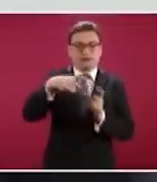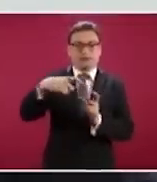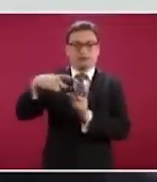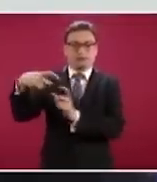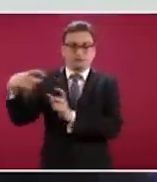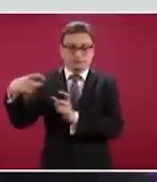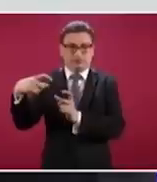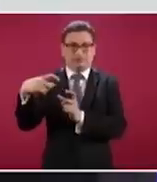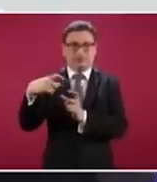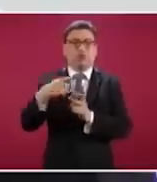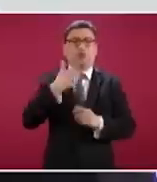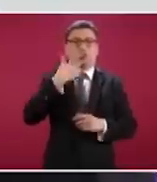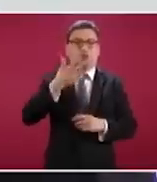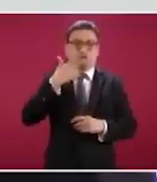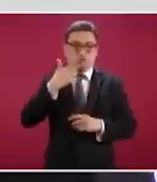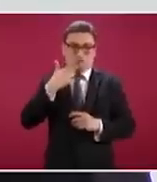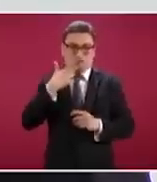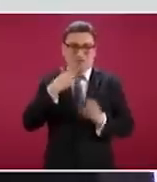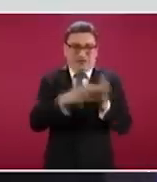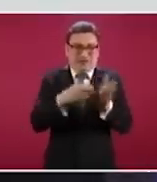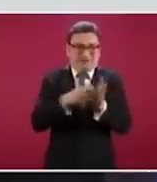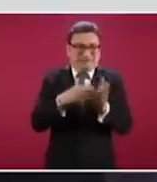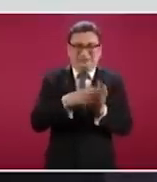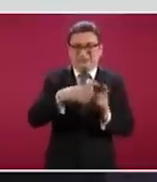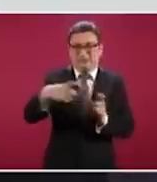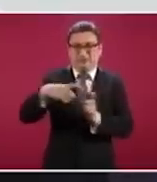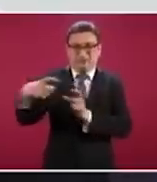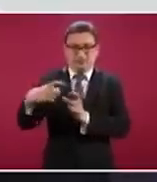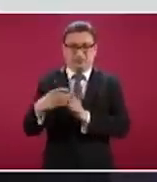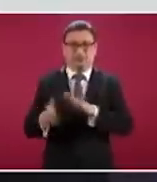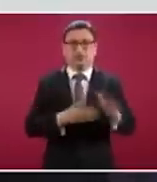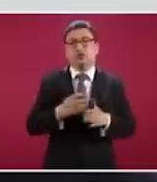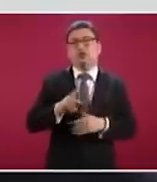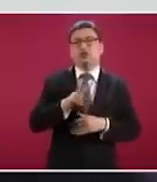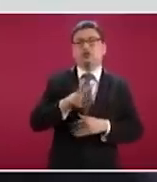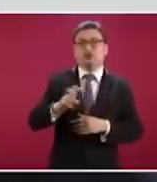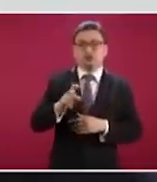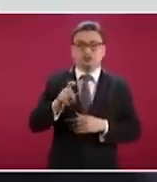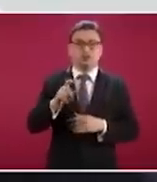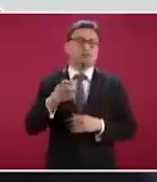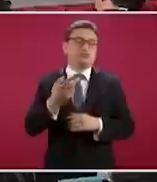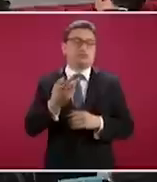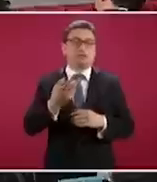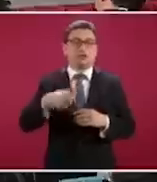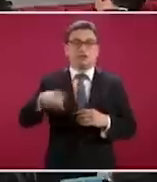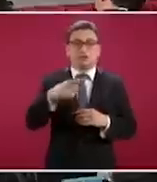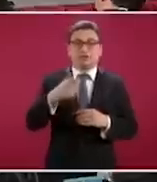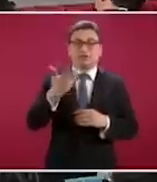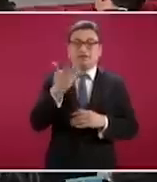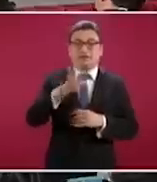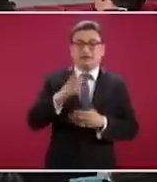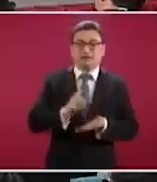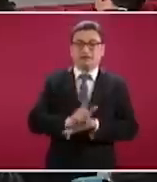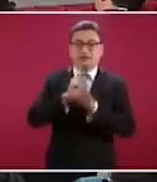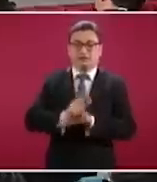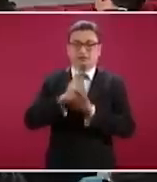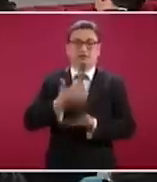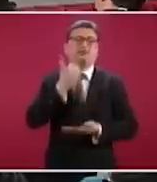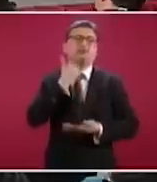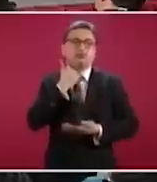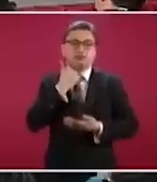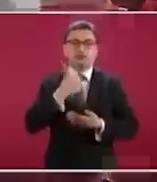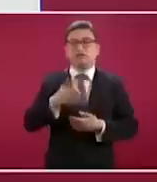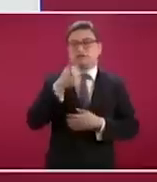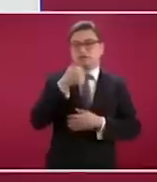10 paquetes, 25 puros y 200 gramos de tabaco y hasta 3 litros de bebidas alcohólicas y 6 litros de